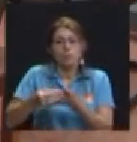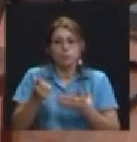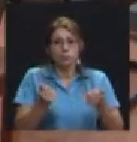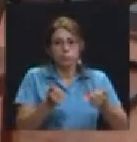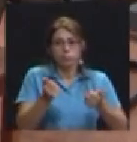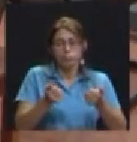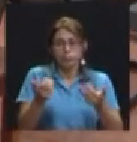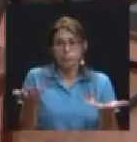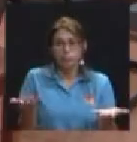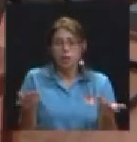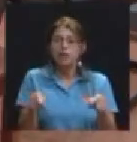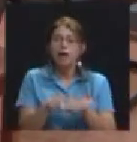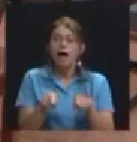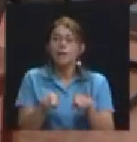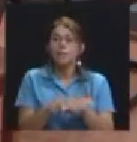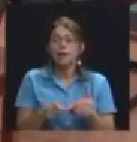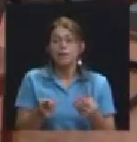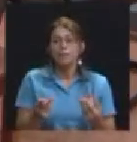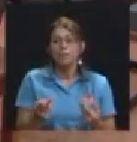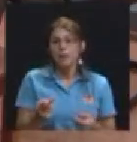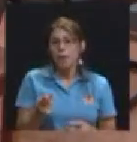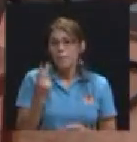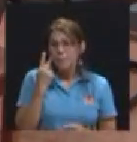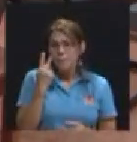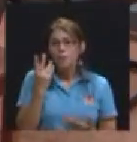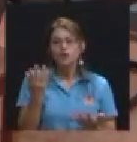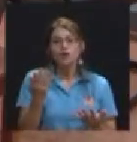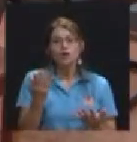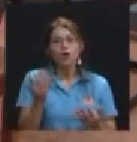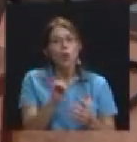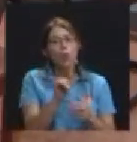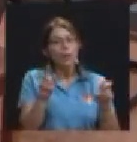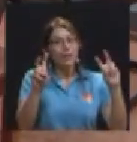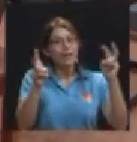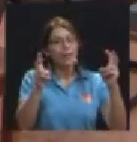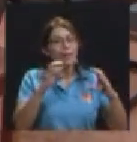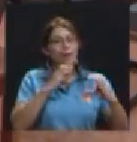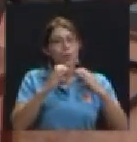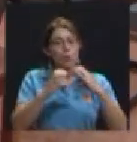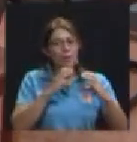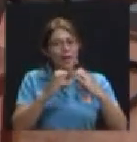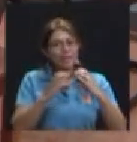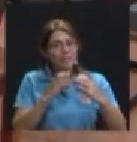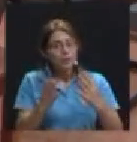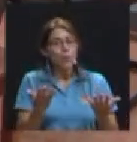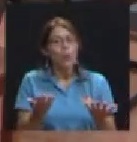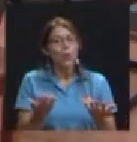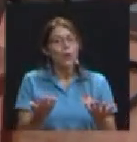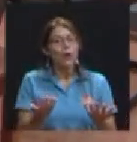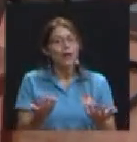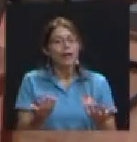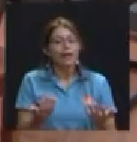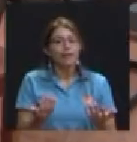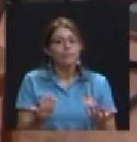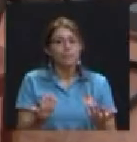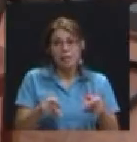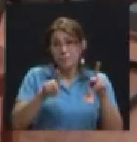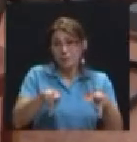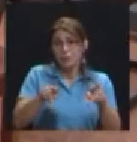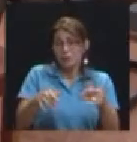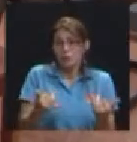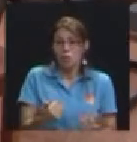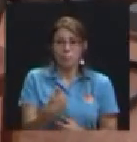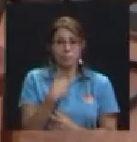También vemos cómo en comunicación, ¿verdad?, lo que es la tenencia de